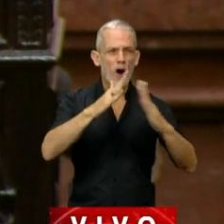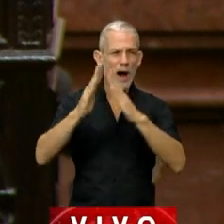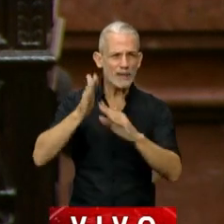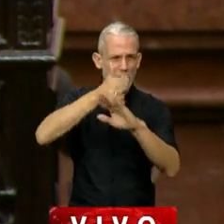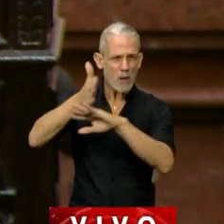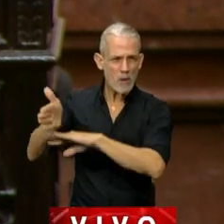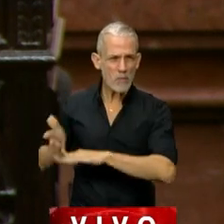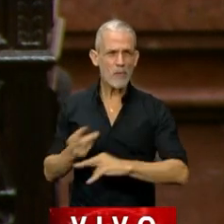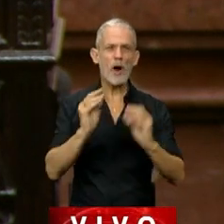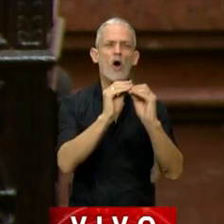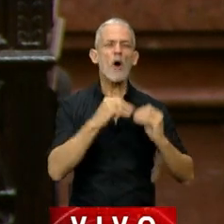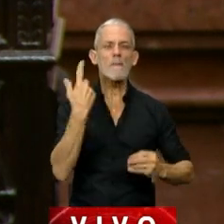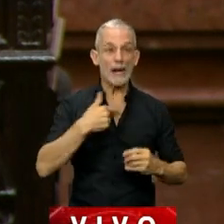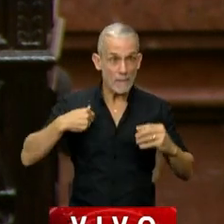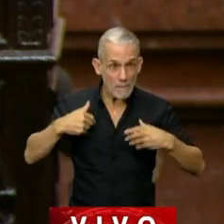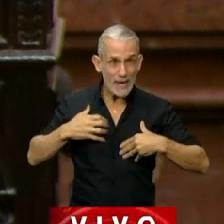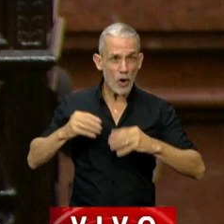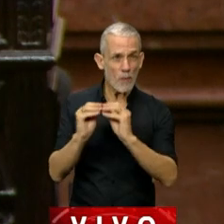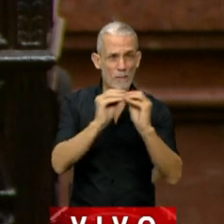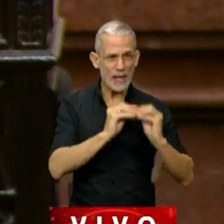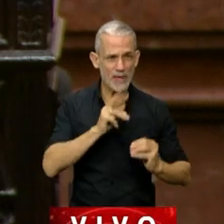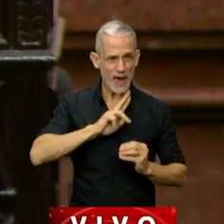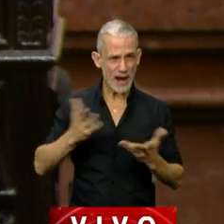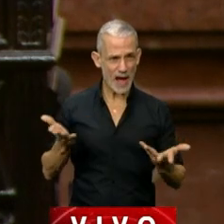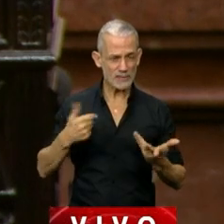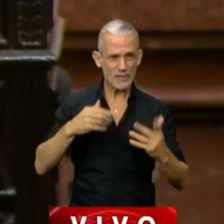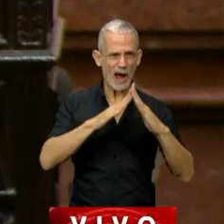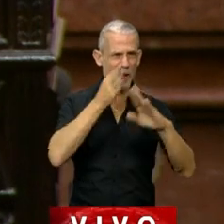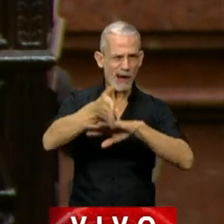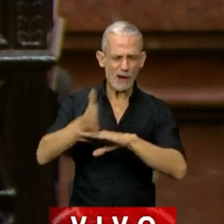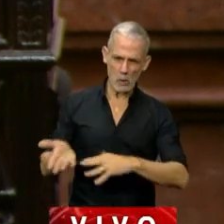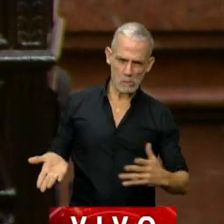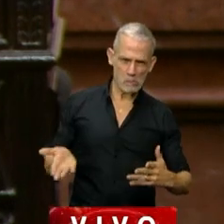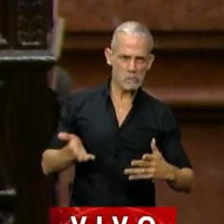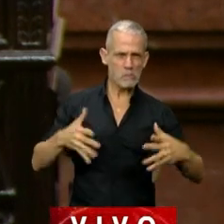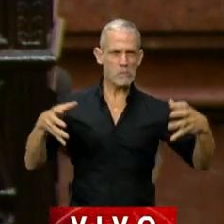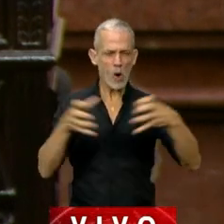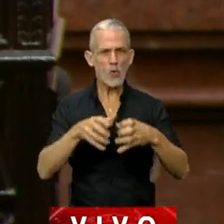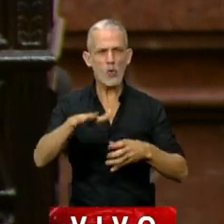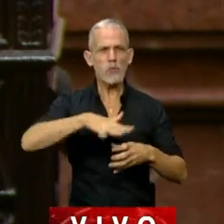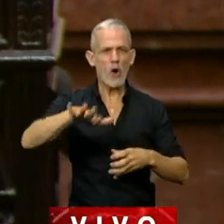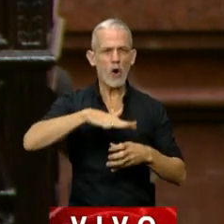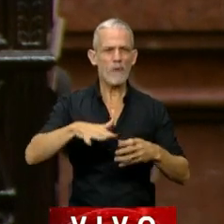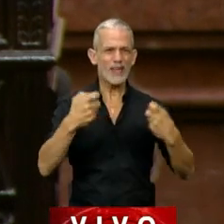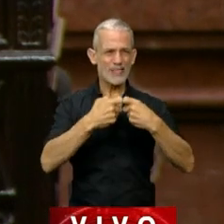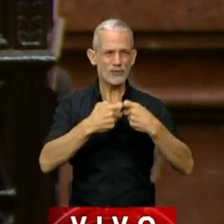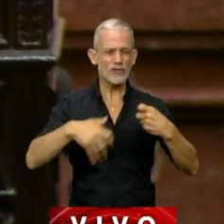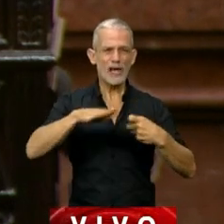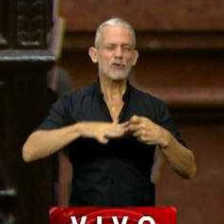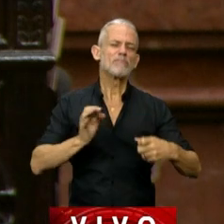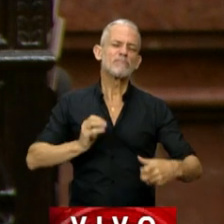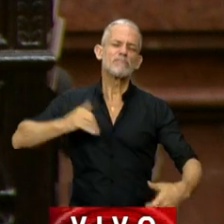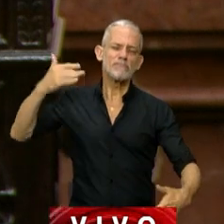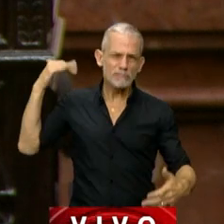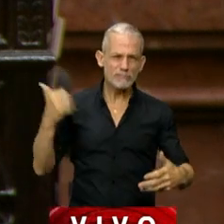de las compañeras, de mis compañeras, arremetieron contra la corriente clasista y combativa, una organización que tiene décadas,